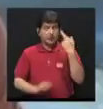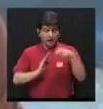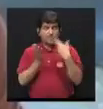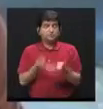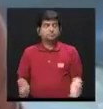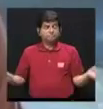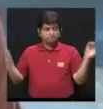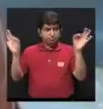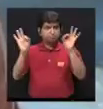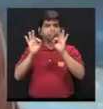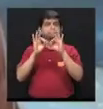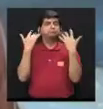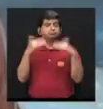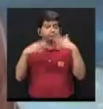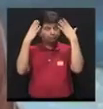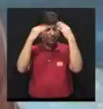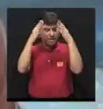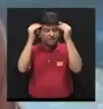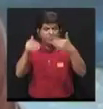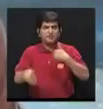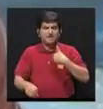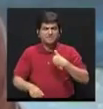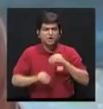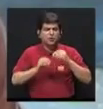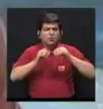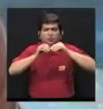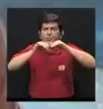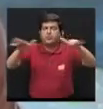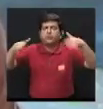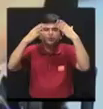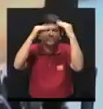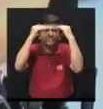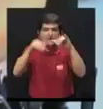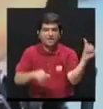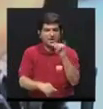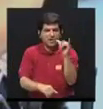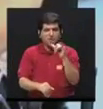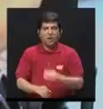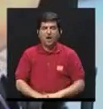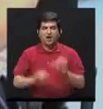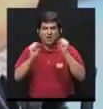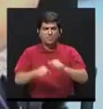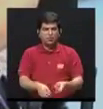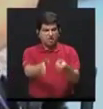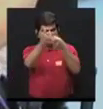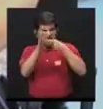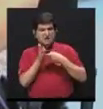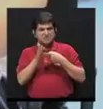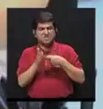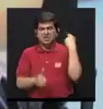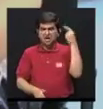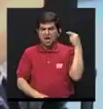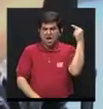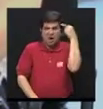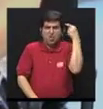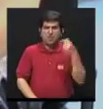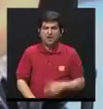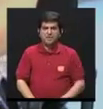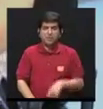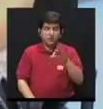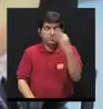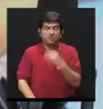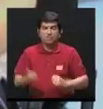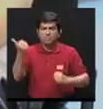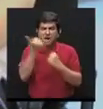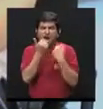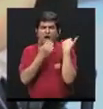en informarnos, diseminar la información y también, por ejemplo, demandar a los gobiernos para que apoyen esa moratoria,